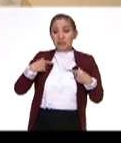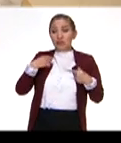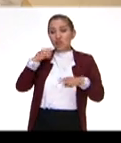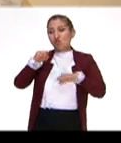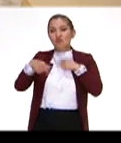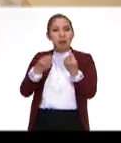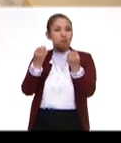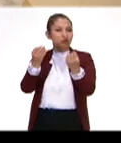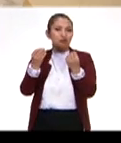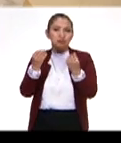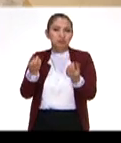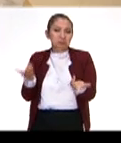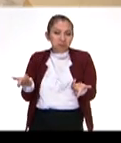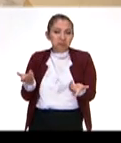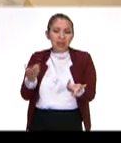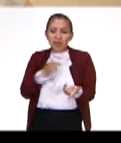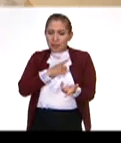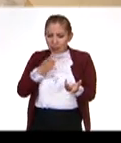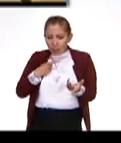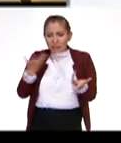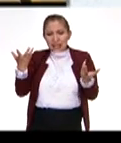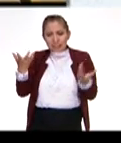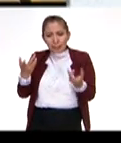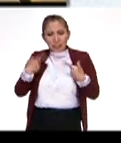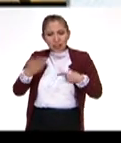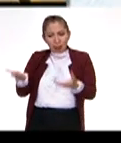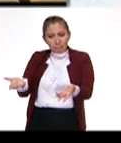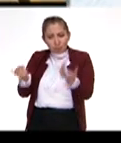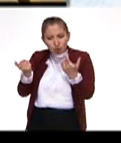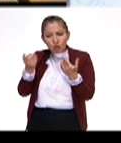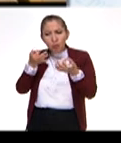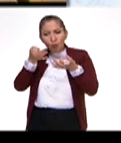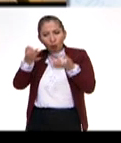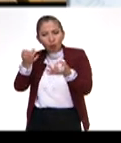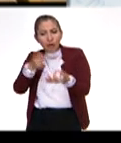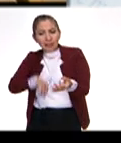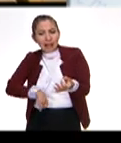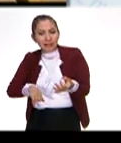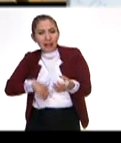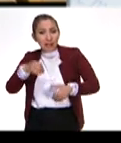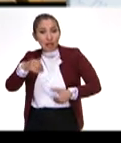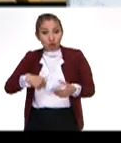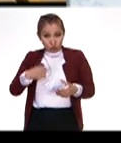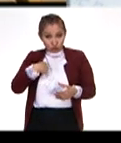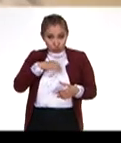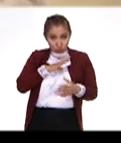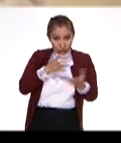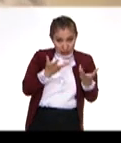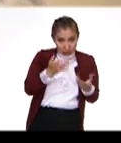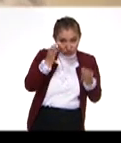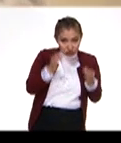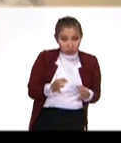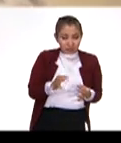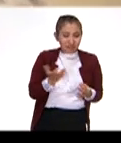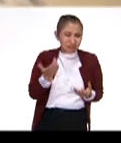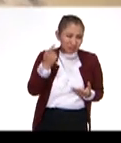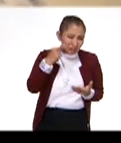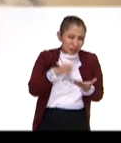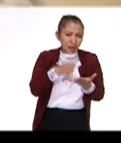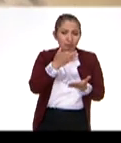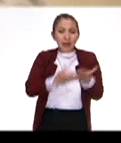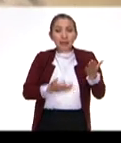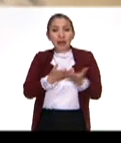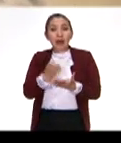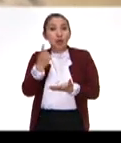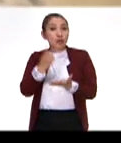espectadores. Hay que formar públicos. No estamos haciendo lo que realmente nos concierne. Yo creo que